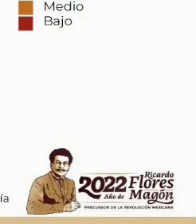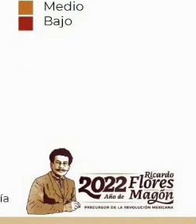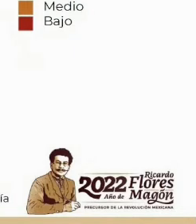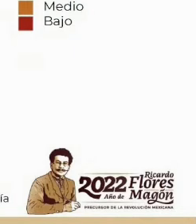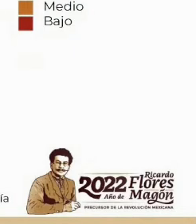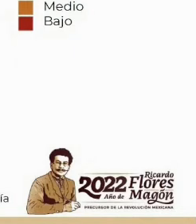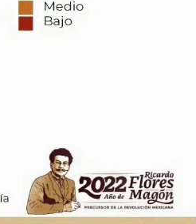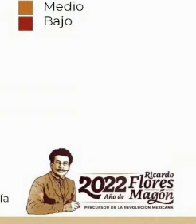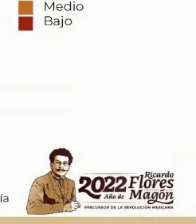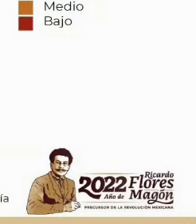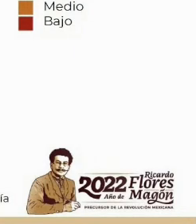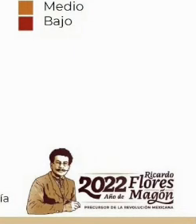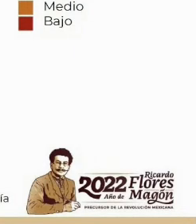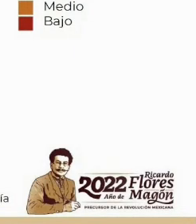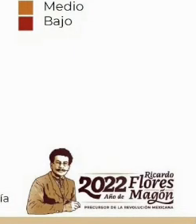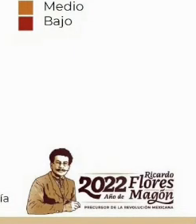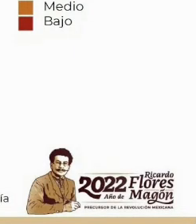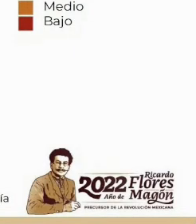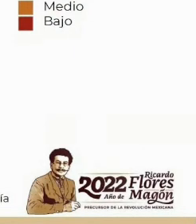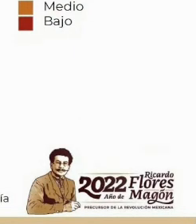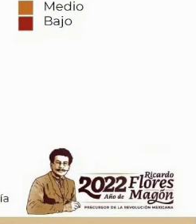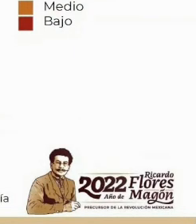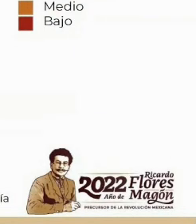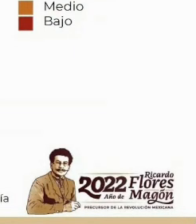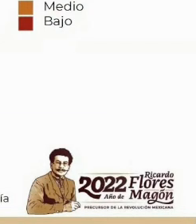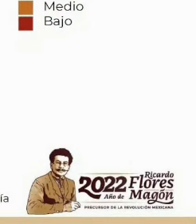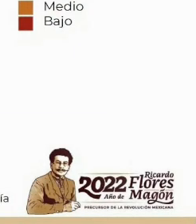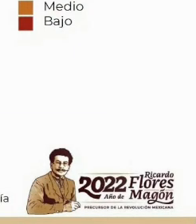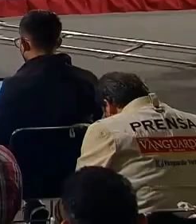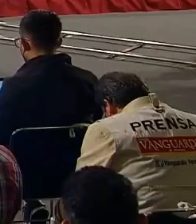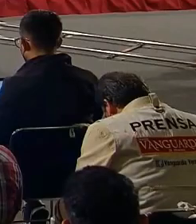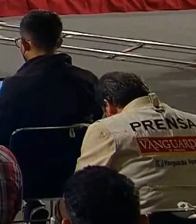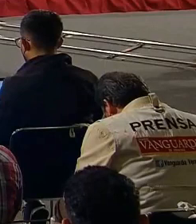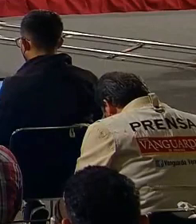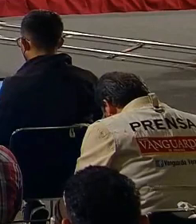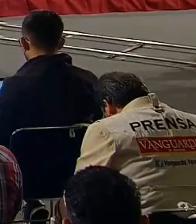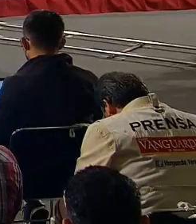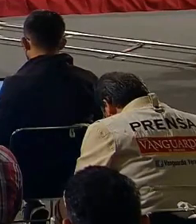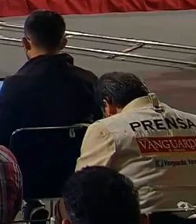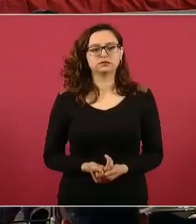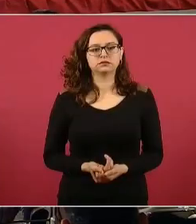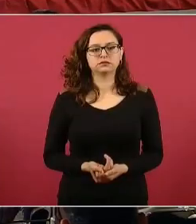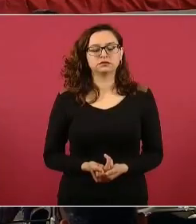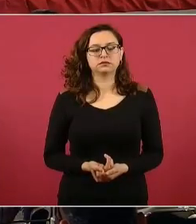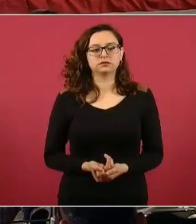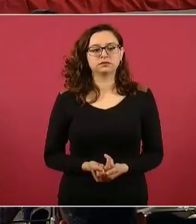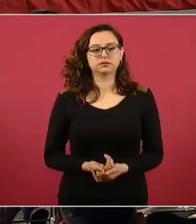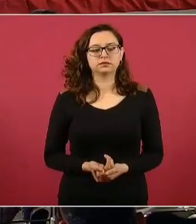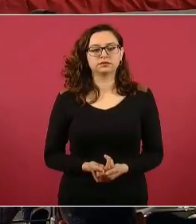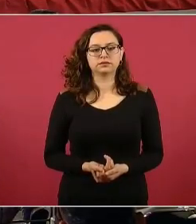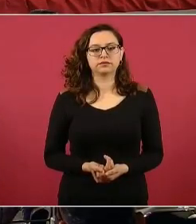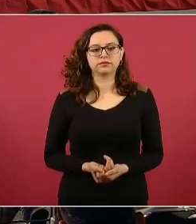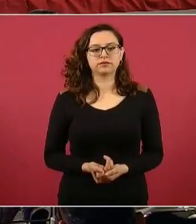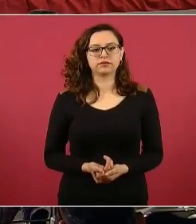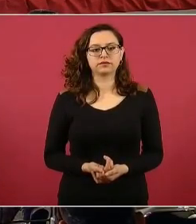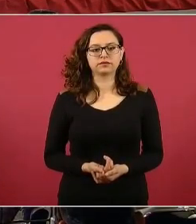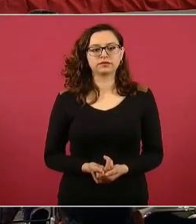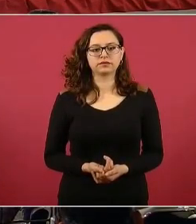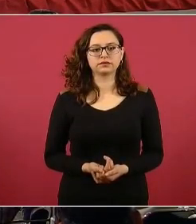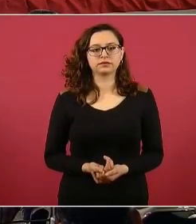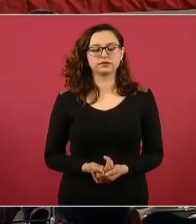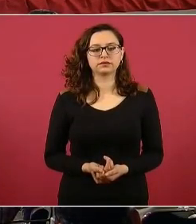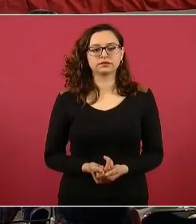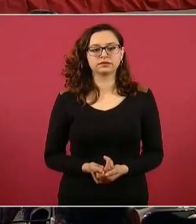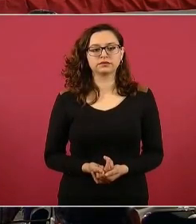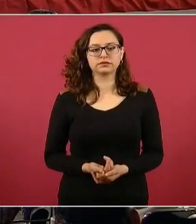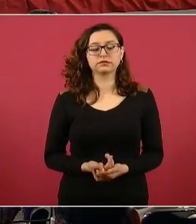ginecólogos 14 cirujanos generales y otros dos especialistas de otras especialidades en el caso